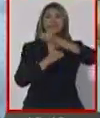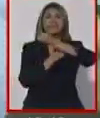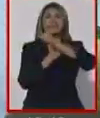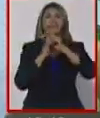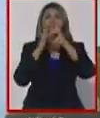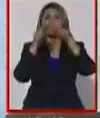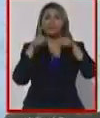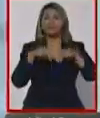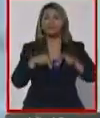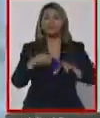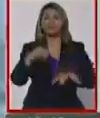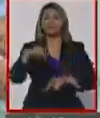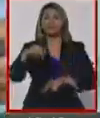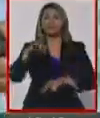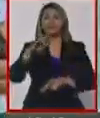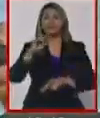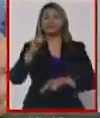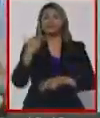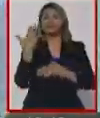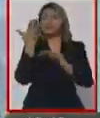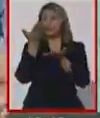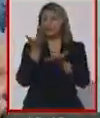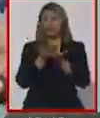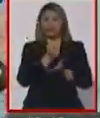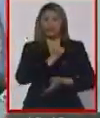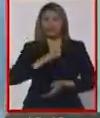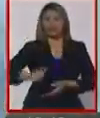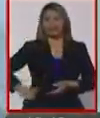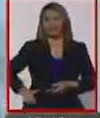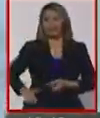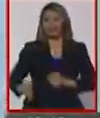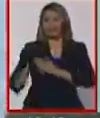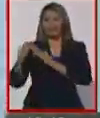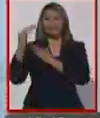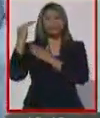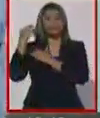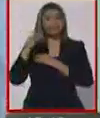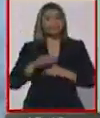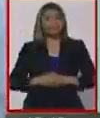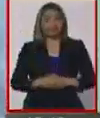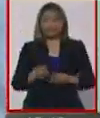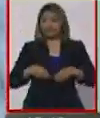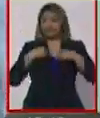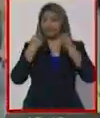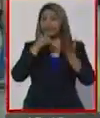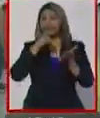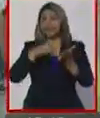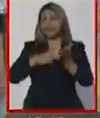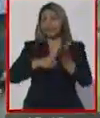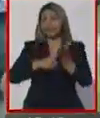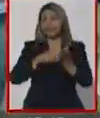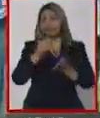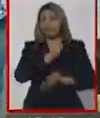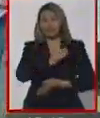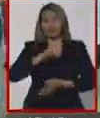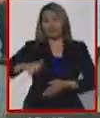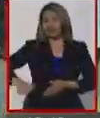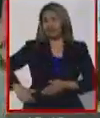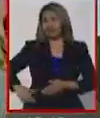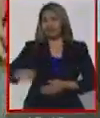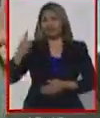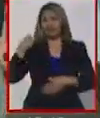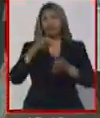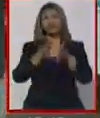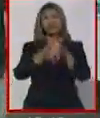puentes en el río Piraí. El propósito es llegar hasta la Alcaldía Municipal de Santa Cruz, entregarle una carta al ingeniero Percy Fernández